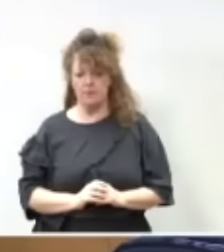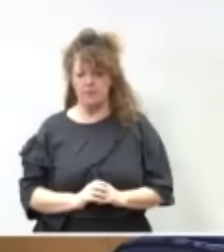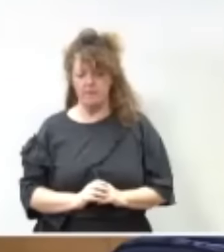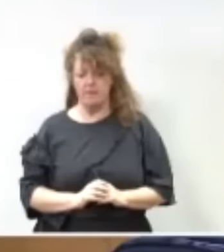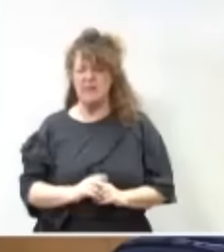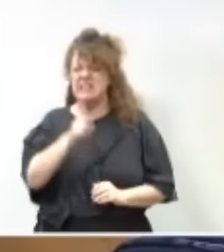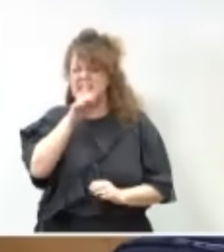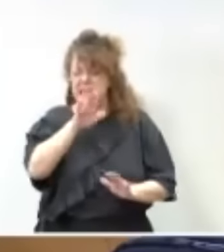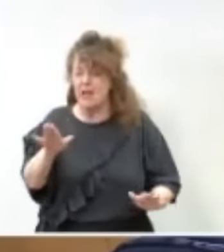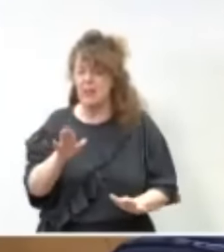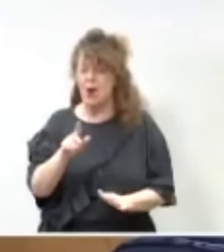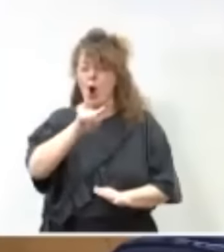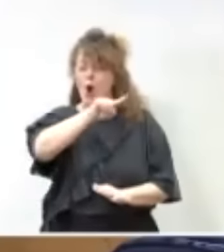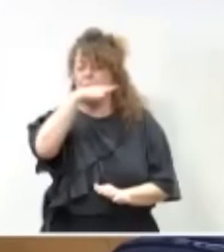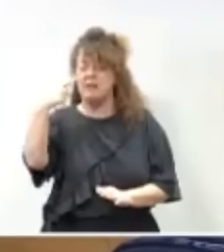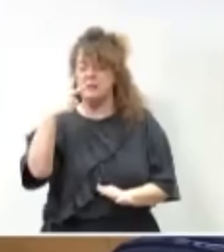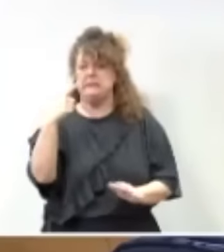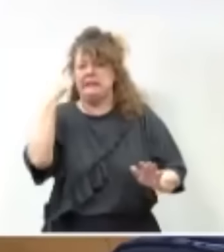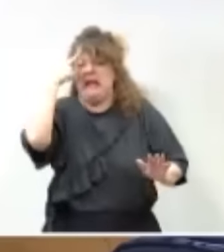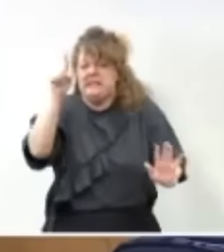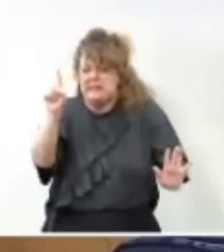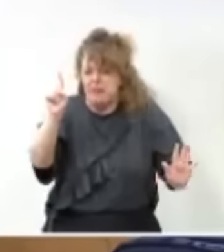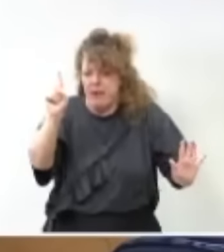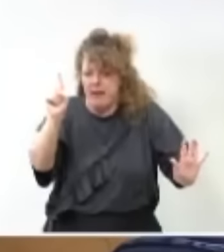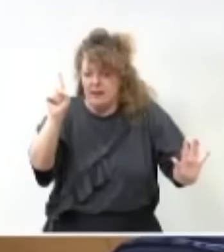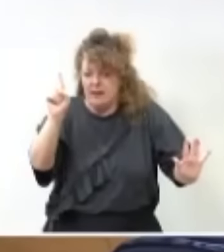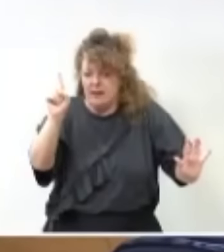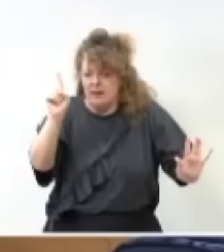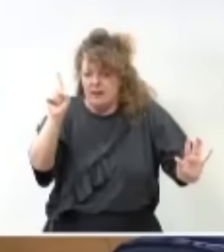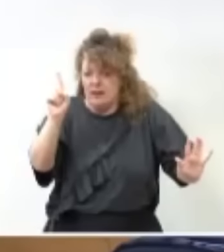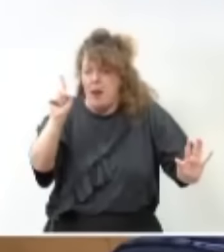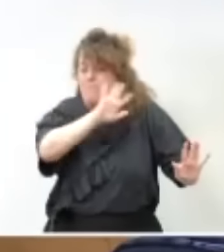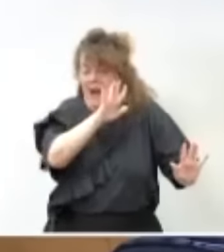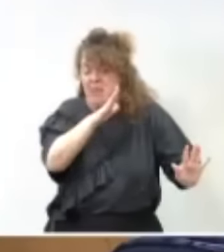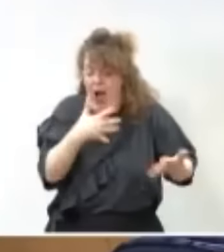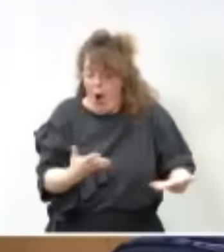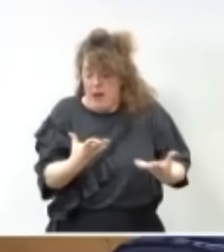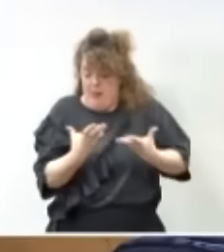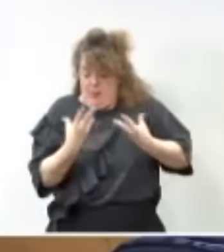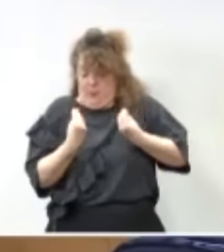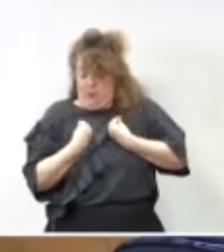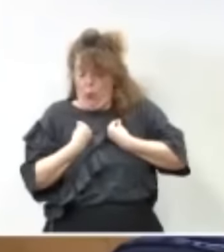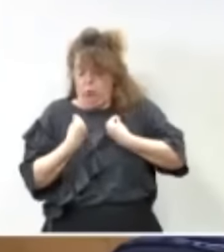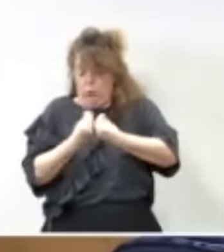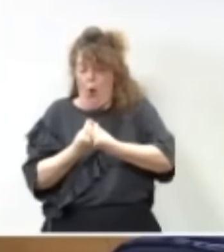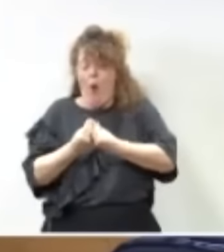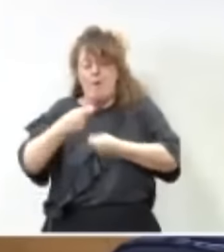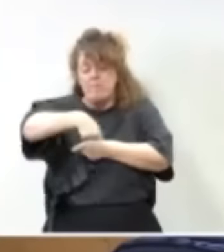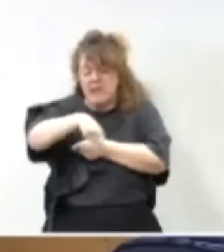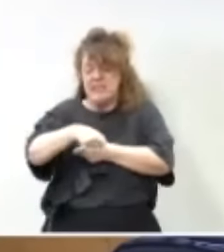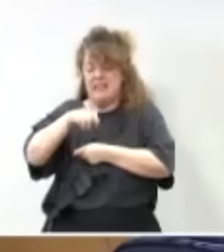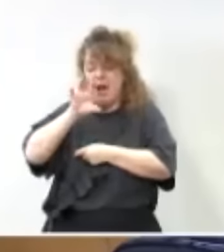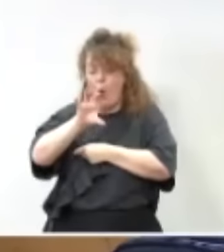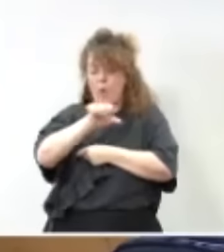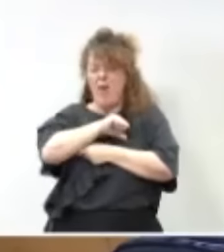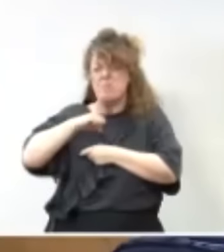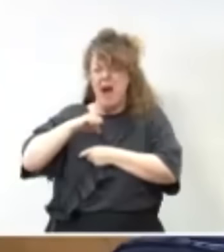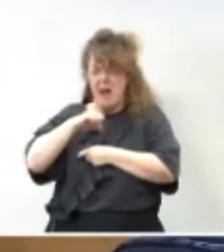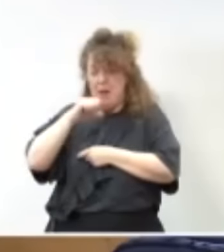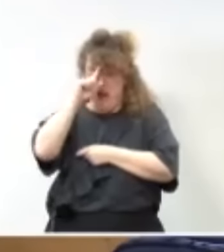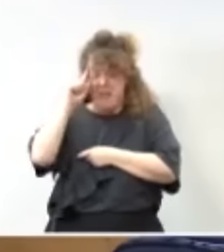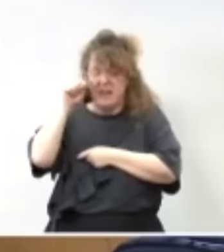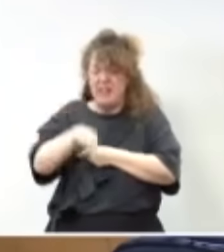Silencio, señorías. En comprar un piso, al menos que se sepa, en el que convive con la presidenta de la Comunidad de Madrid. Si además se desvela que el piso que